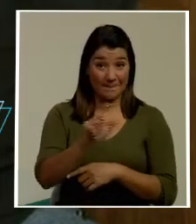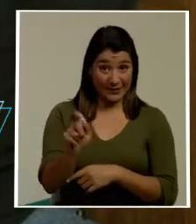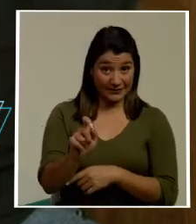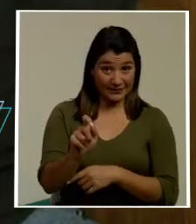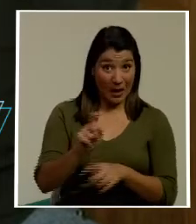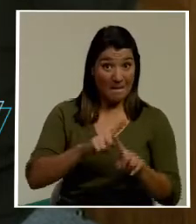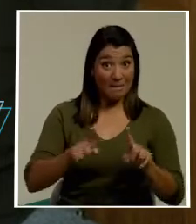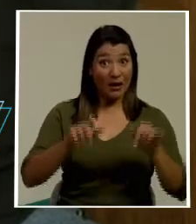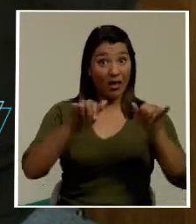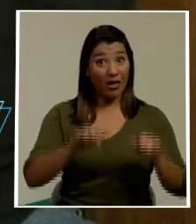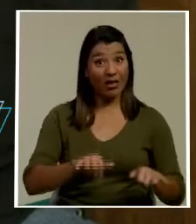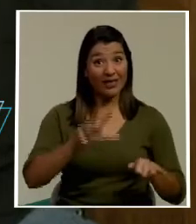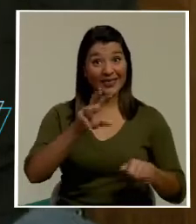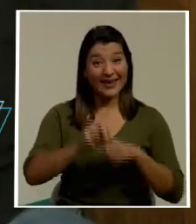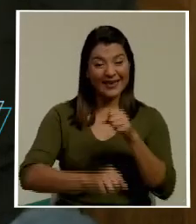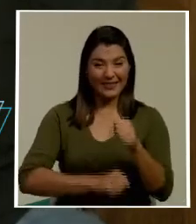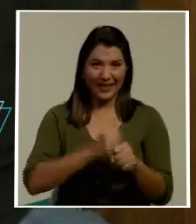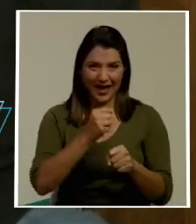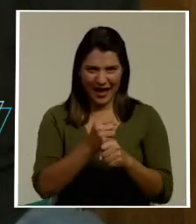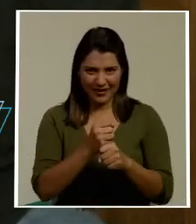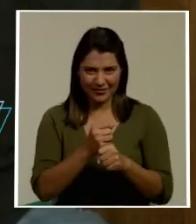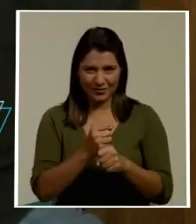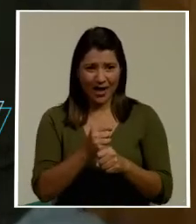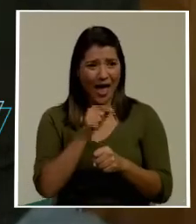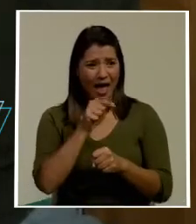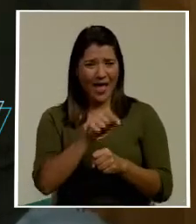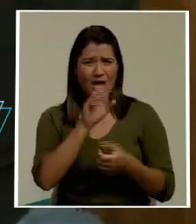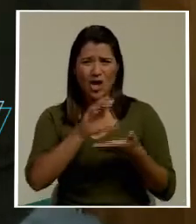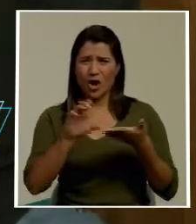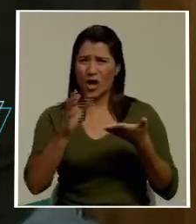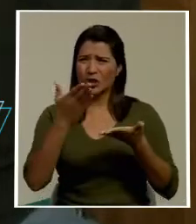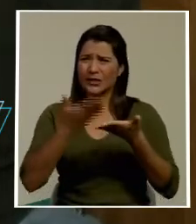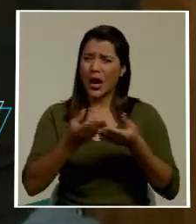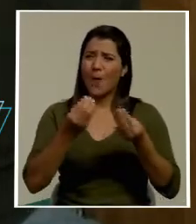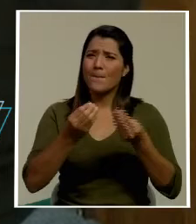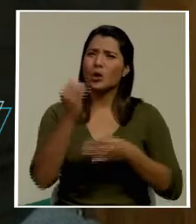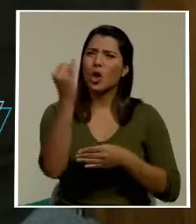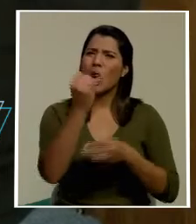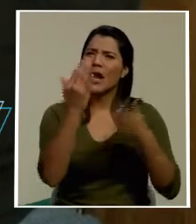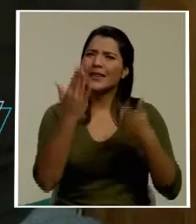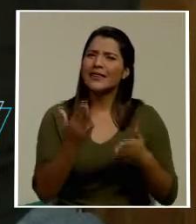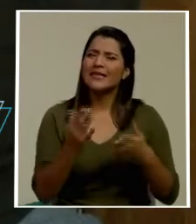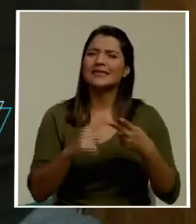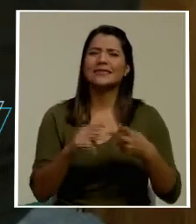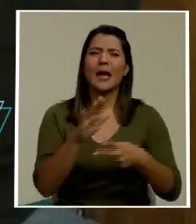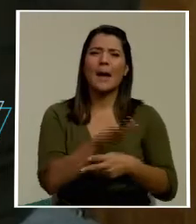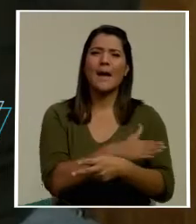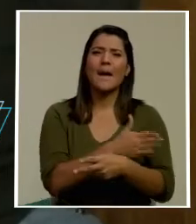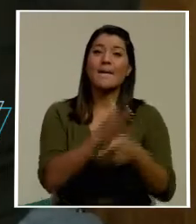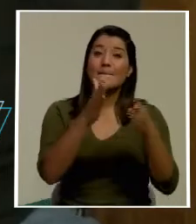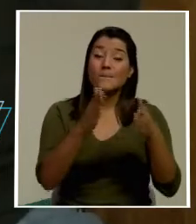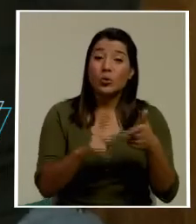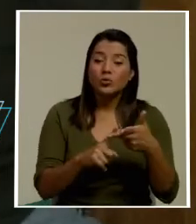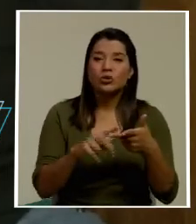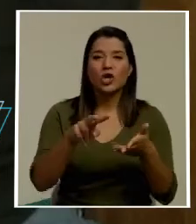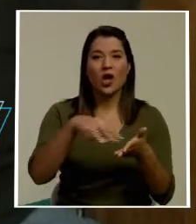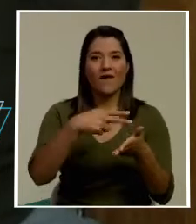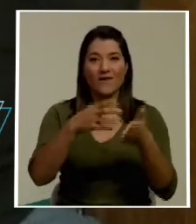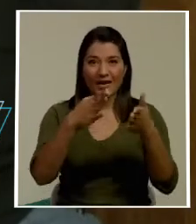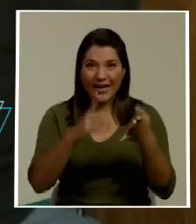Por ahí pasaron muchísimos artistas, músicos, bailarines, muchos luego fueron incluso